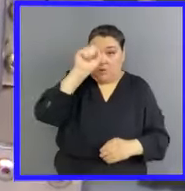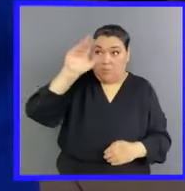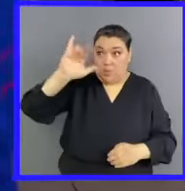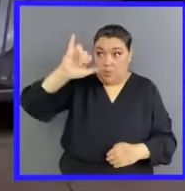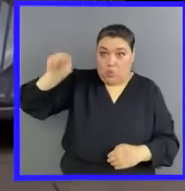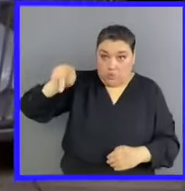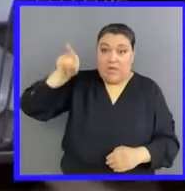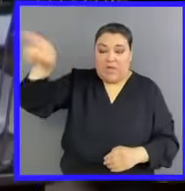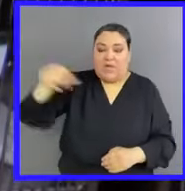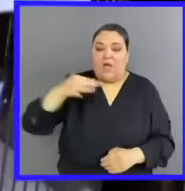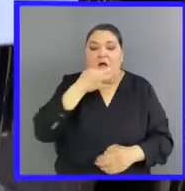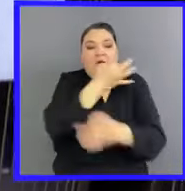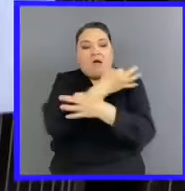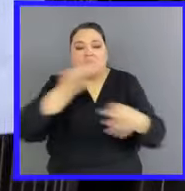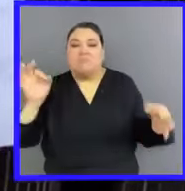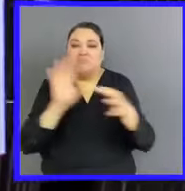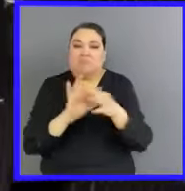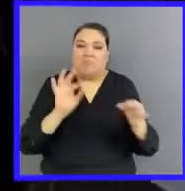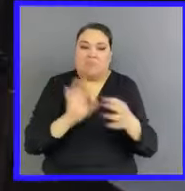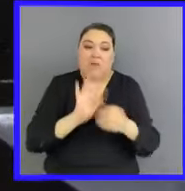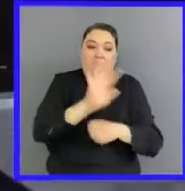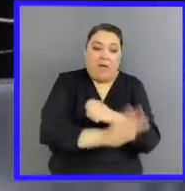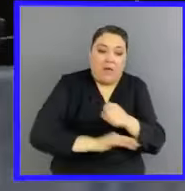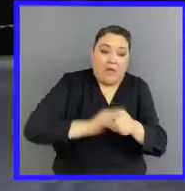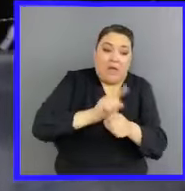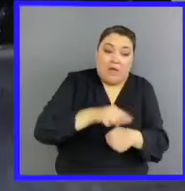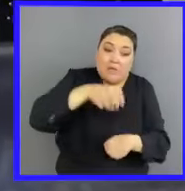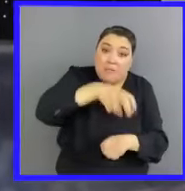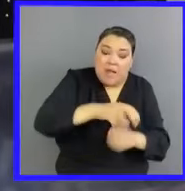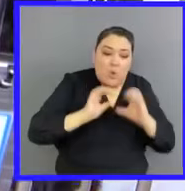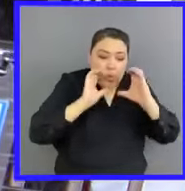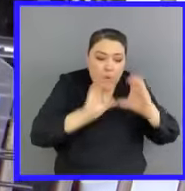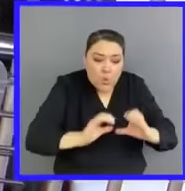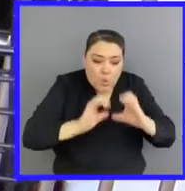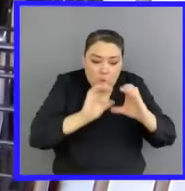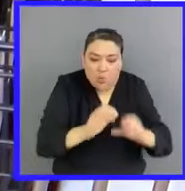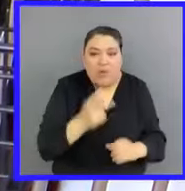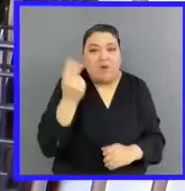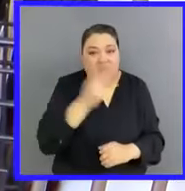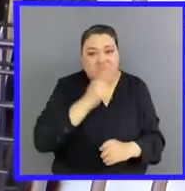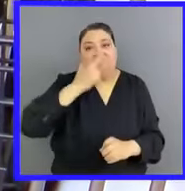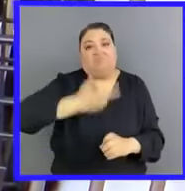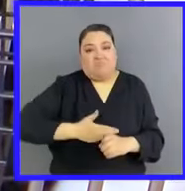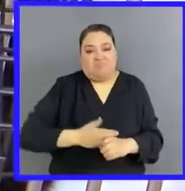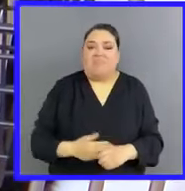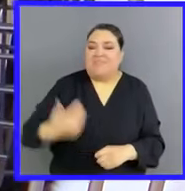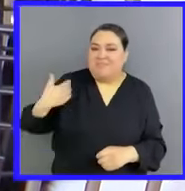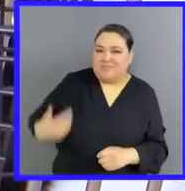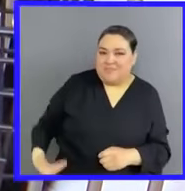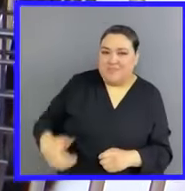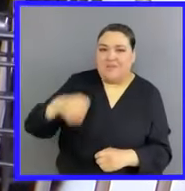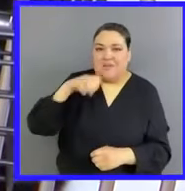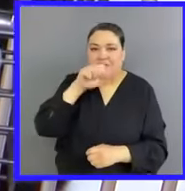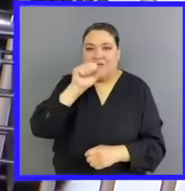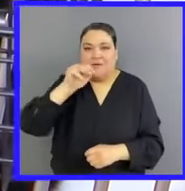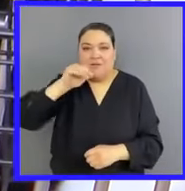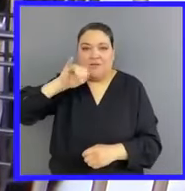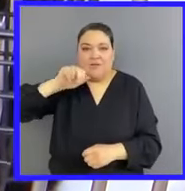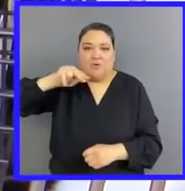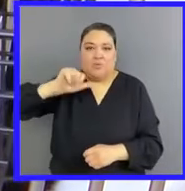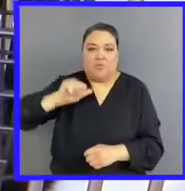en el reconocimiento del cuidado de las especies animales. Para Plural TV, Simona Santiago Maganda.